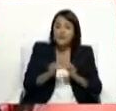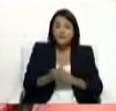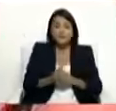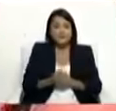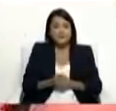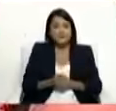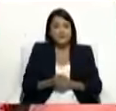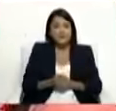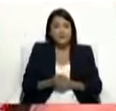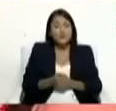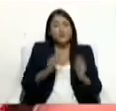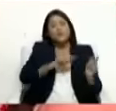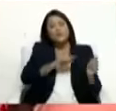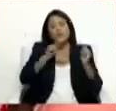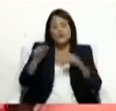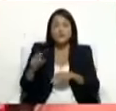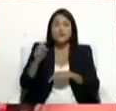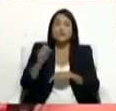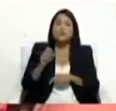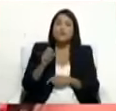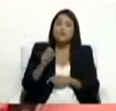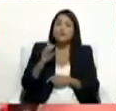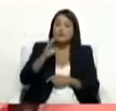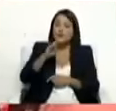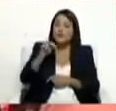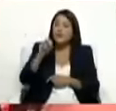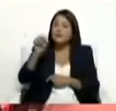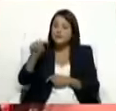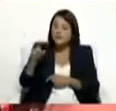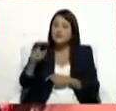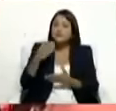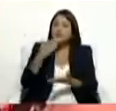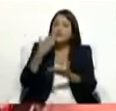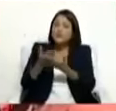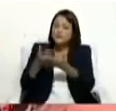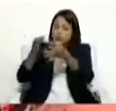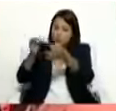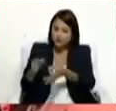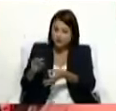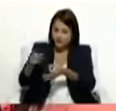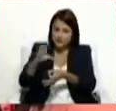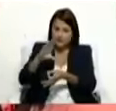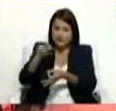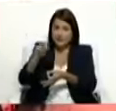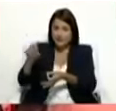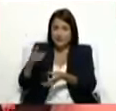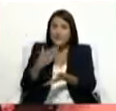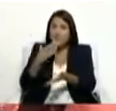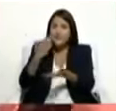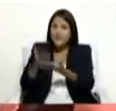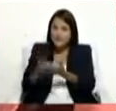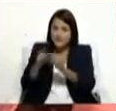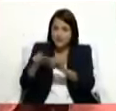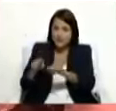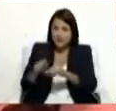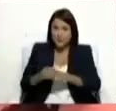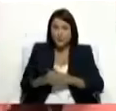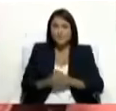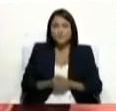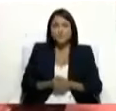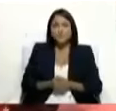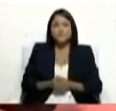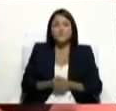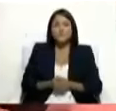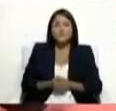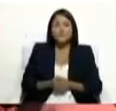constitucionales, acudimos al Consejo Nacional Electoral, hicimos la solicitud formal al Consejo Nacional Electoral de que convocara el referendo consultivo